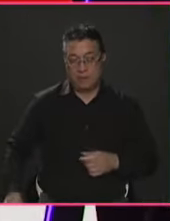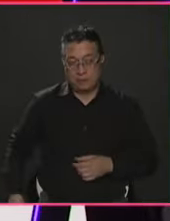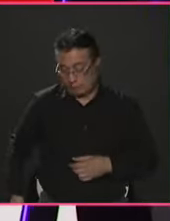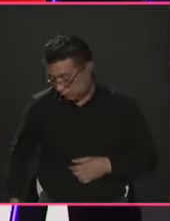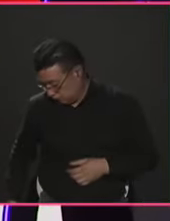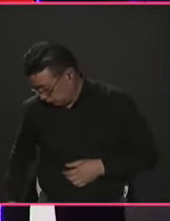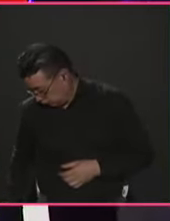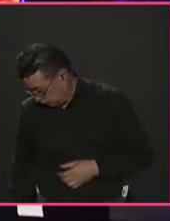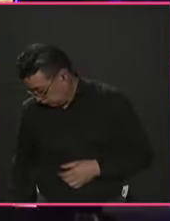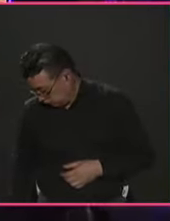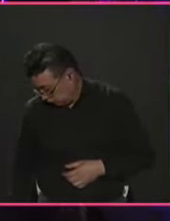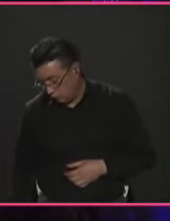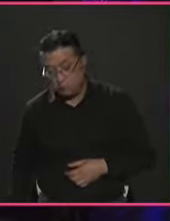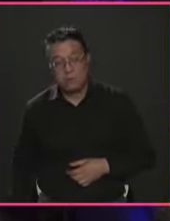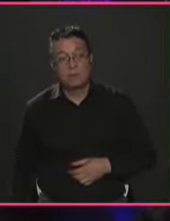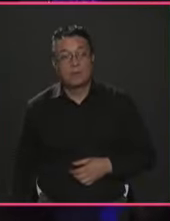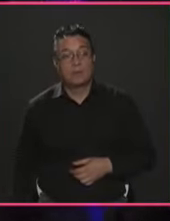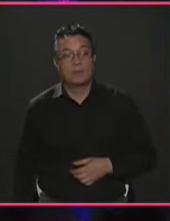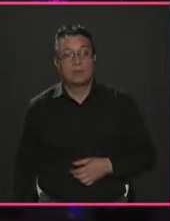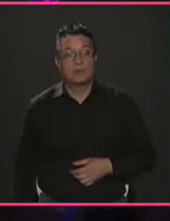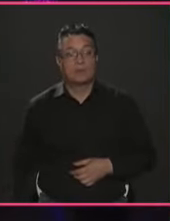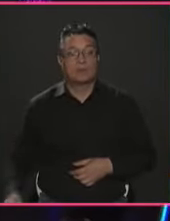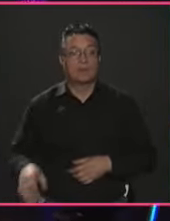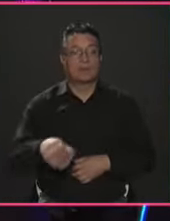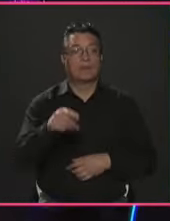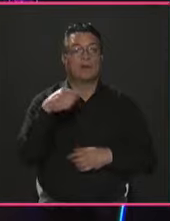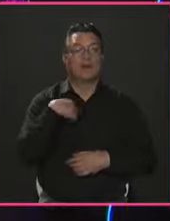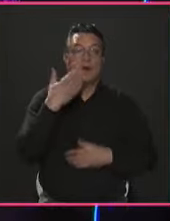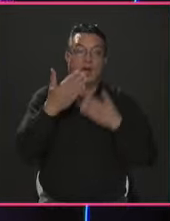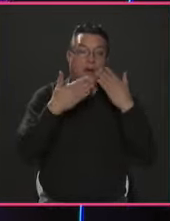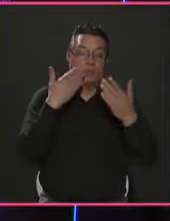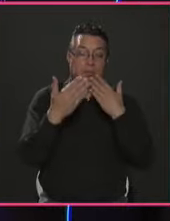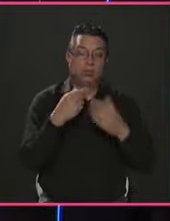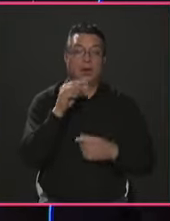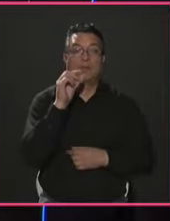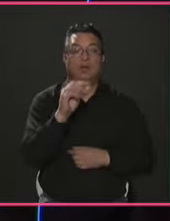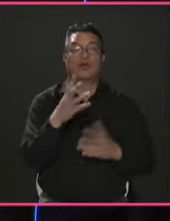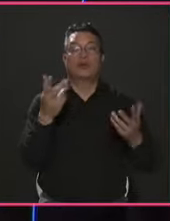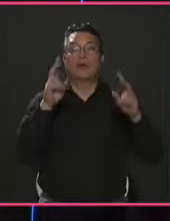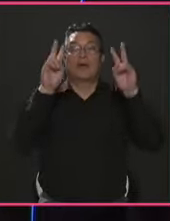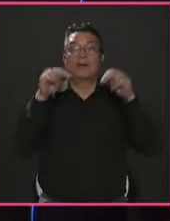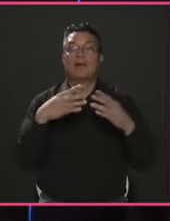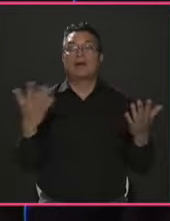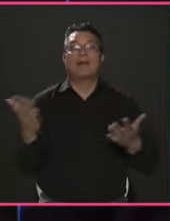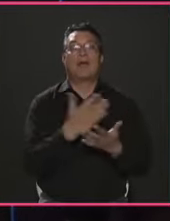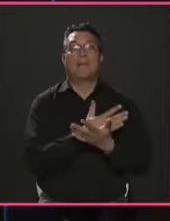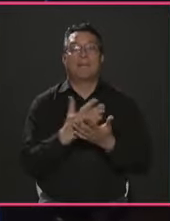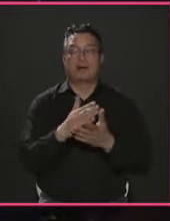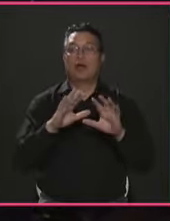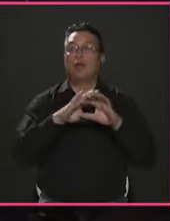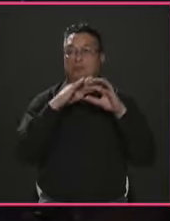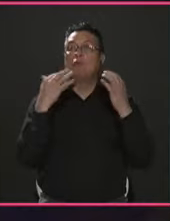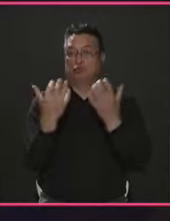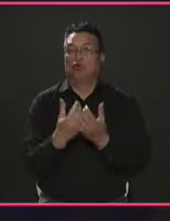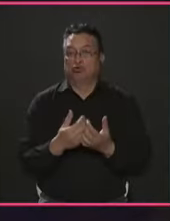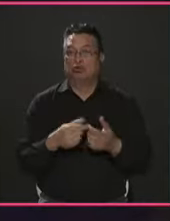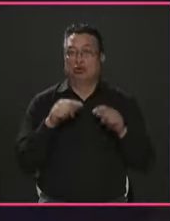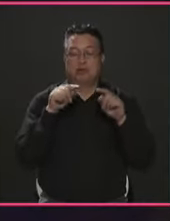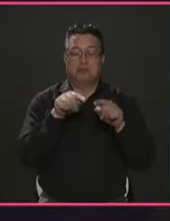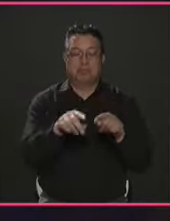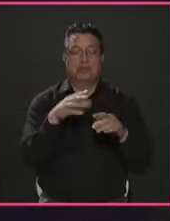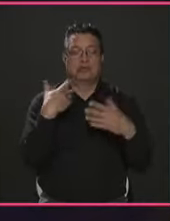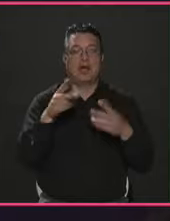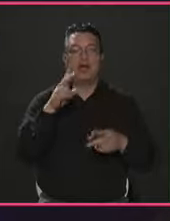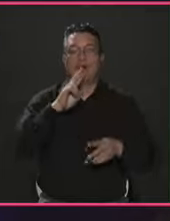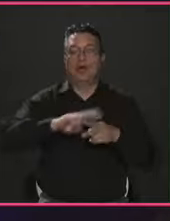es un placer estar aquí con ustedes Muchas gracias el día de hoy Les voy a hablar un poco Sobre qué es lo que está ocurriendo en el mundo